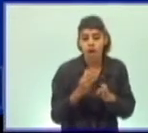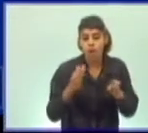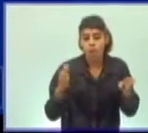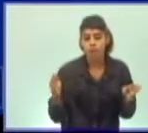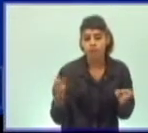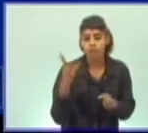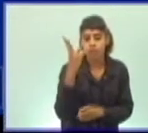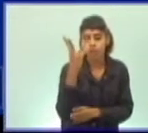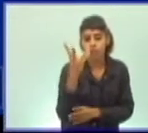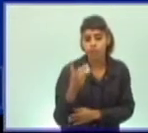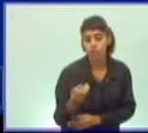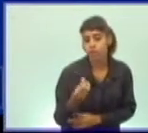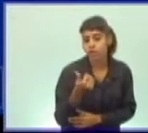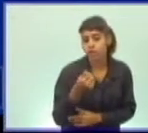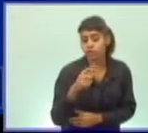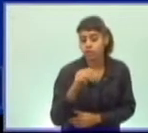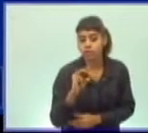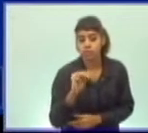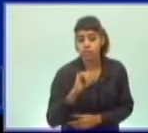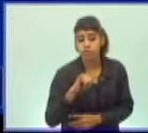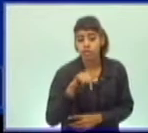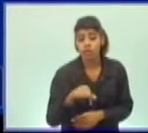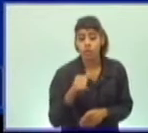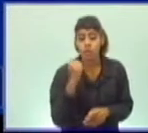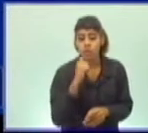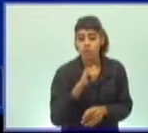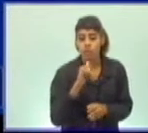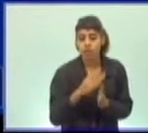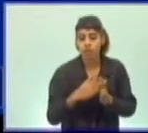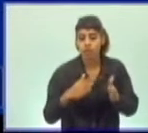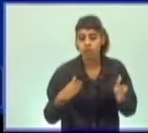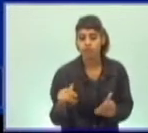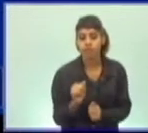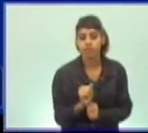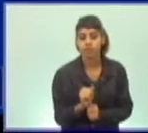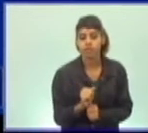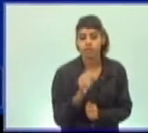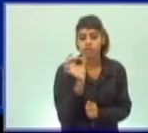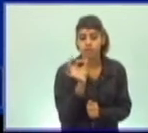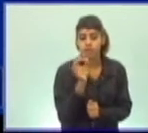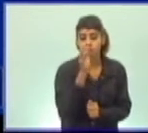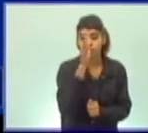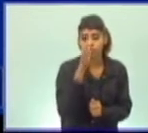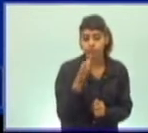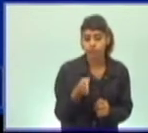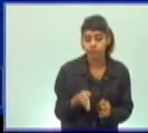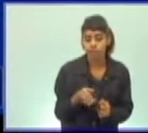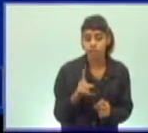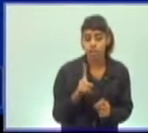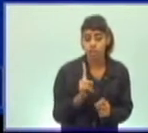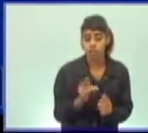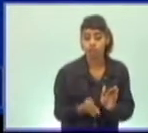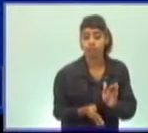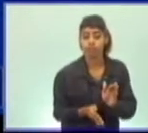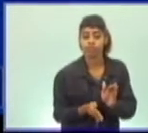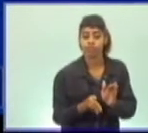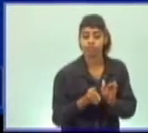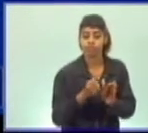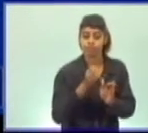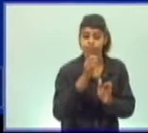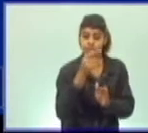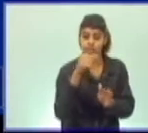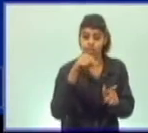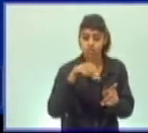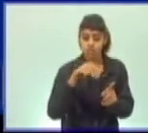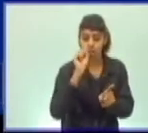cuando nos movemos en un grupo. Recuerden que el grupo siempre lo analizamos de forma vertical, de arriba hacia abajo. Ahora bien,